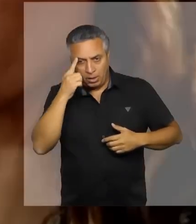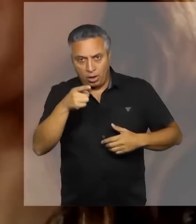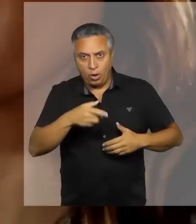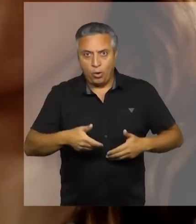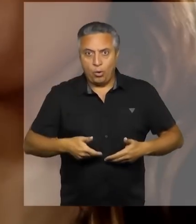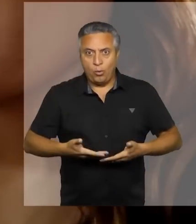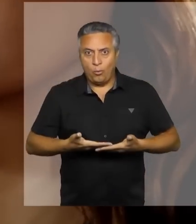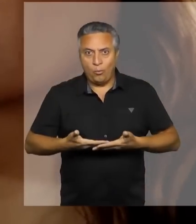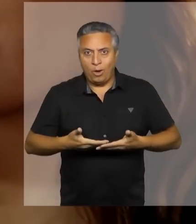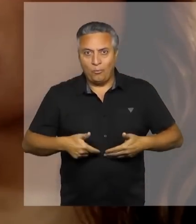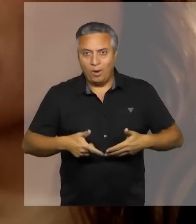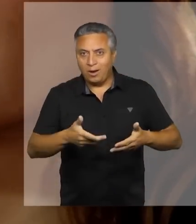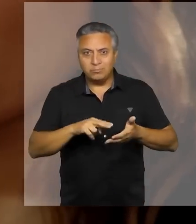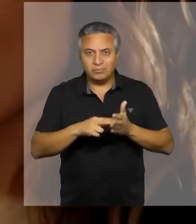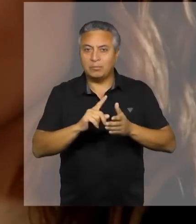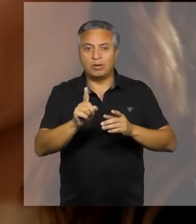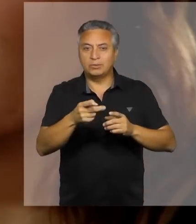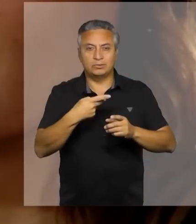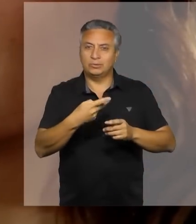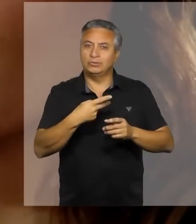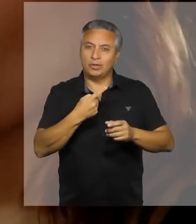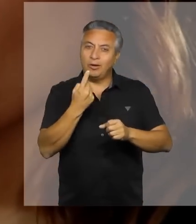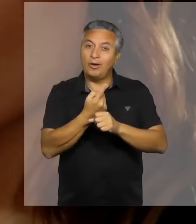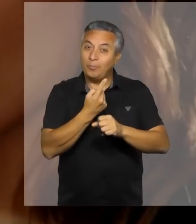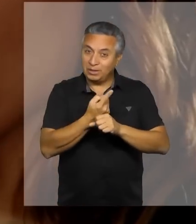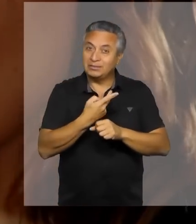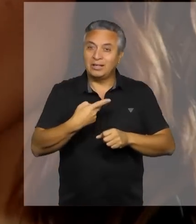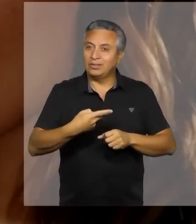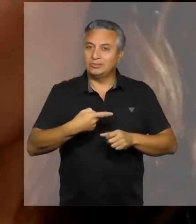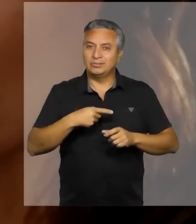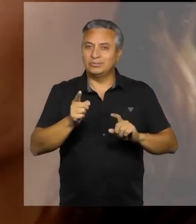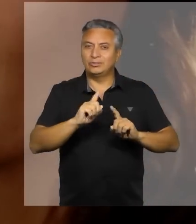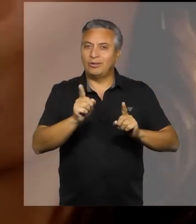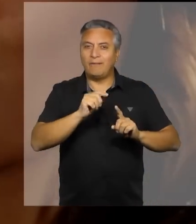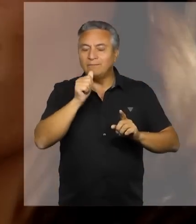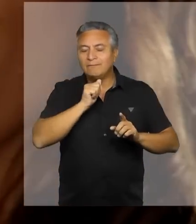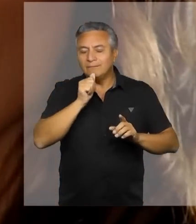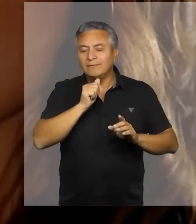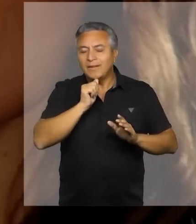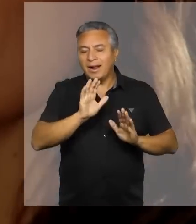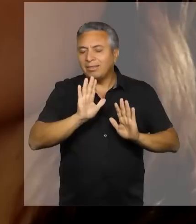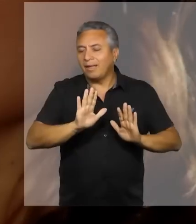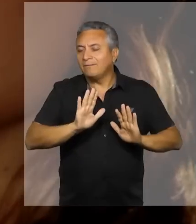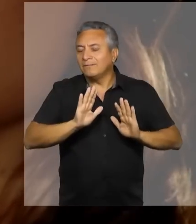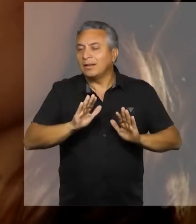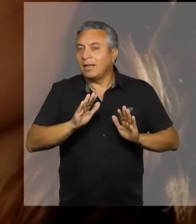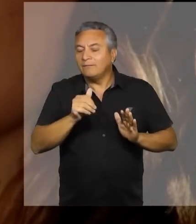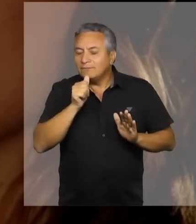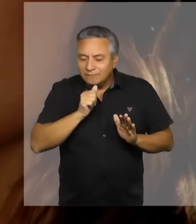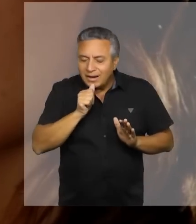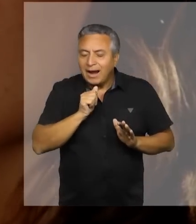Pero no, para conversar nosotras... No, falta algo, ¿no? No sé qué es,